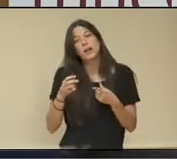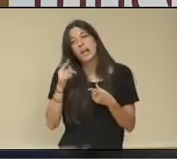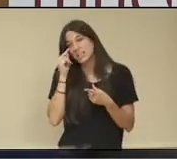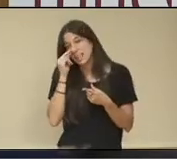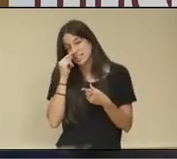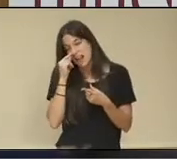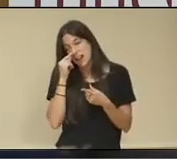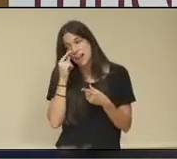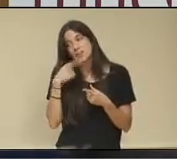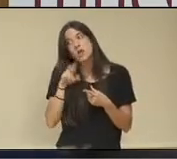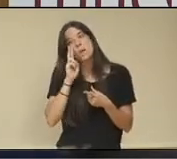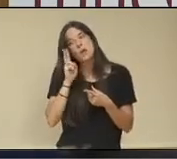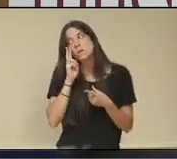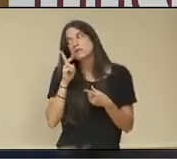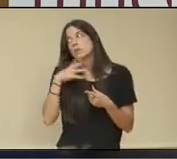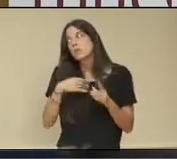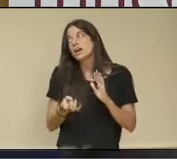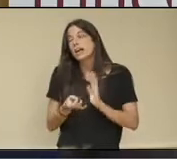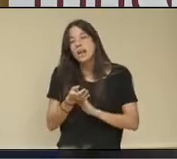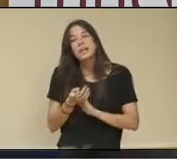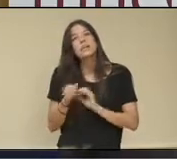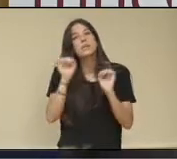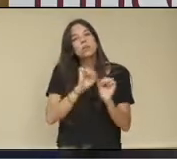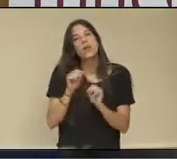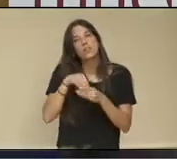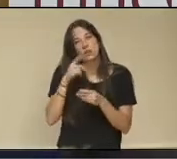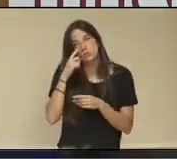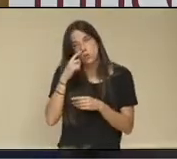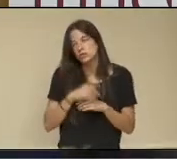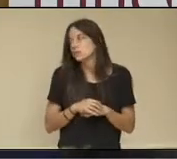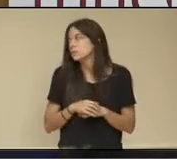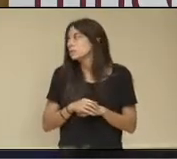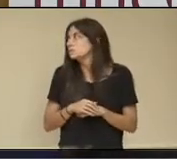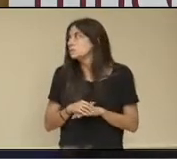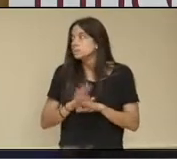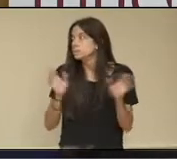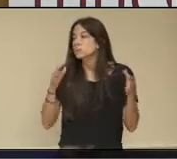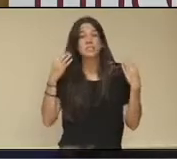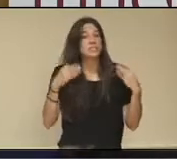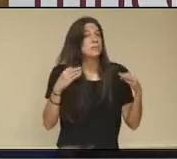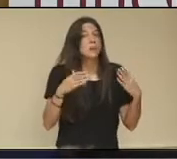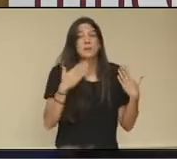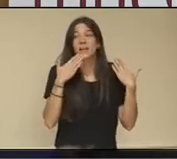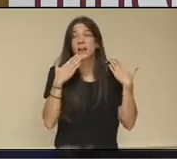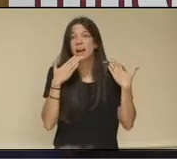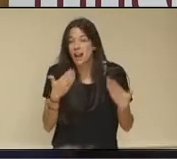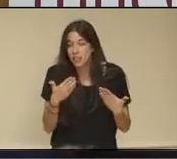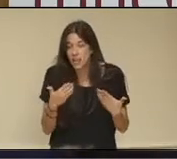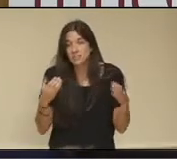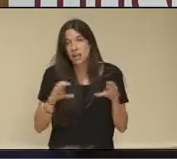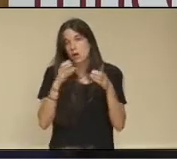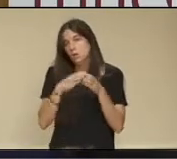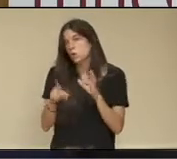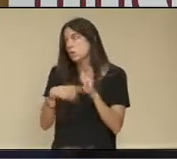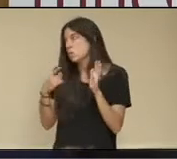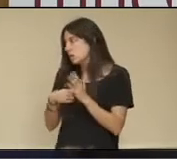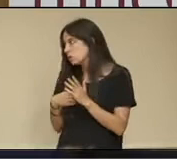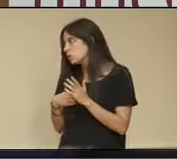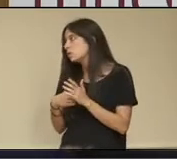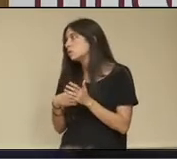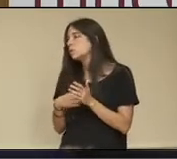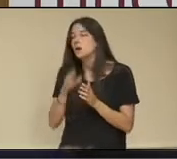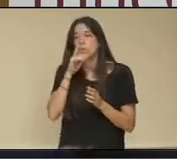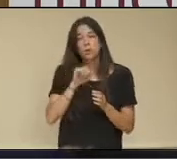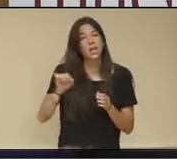sabemos que es la que da inmunidad en mucosas. Y simplemente el agradecimiento a todo el grupo que lleva